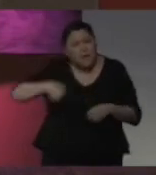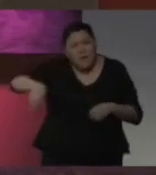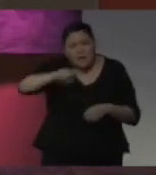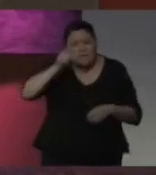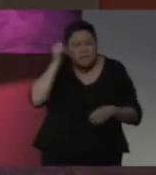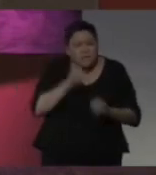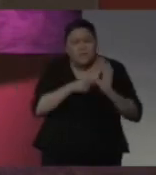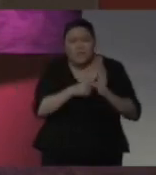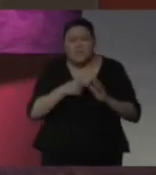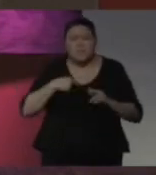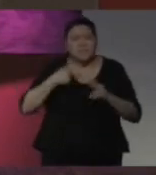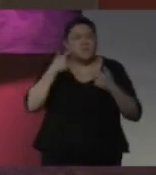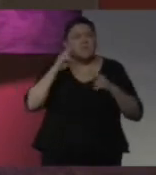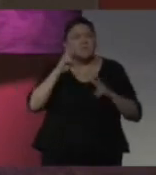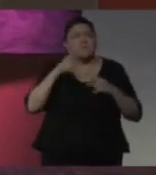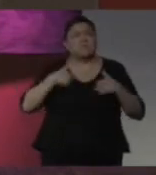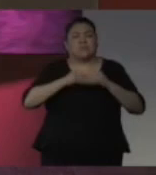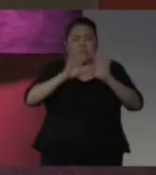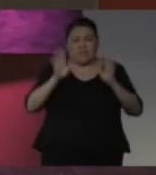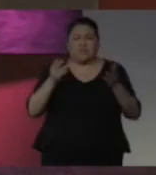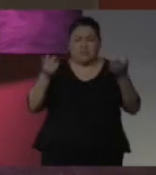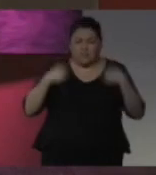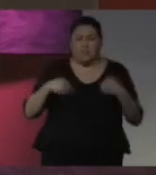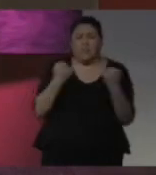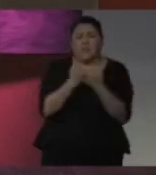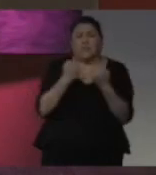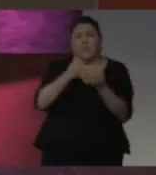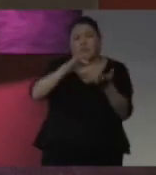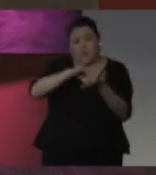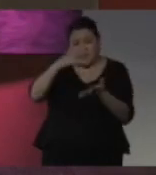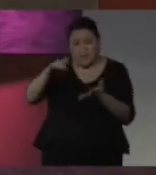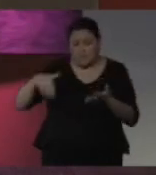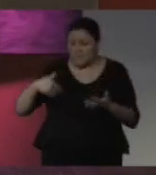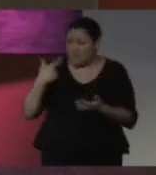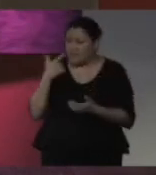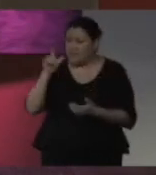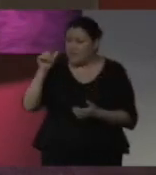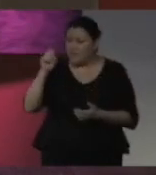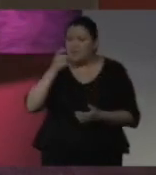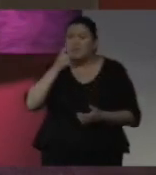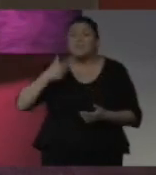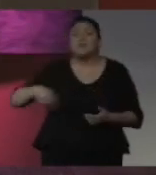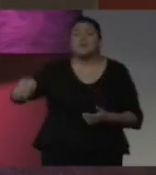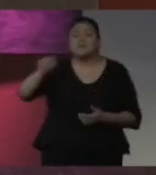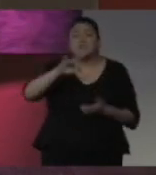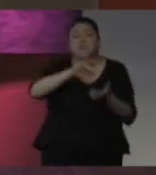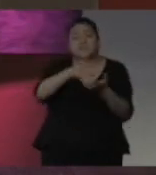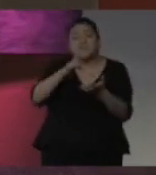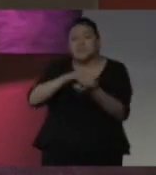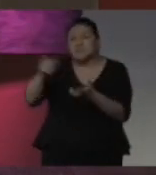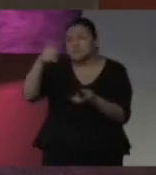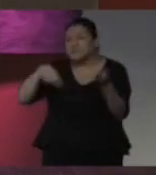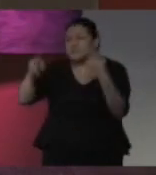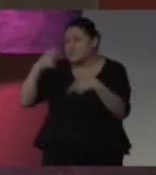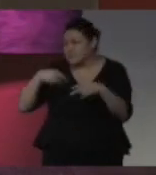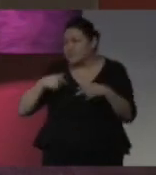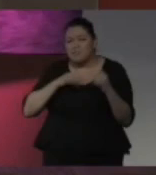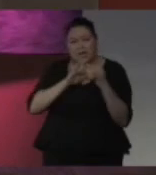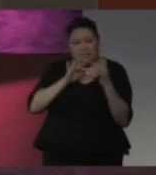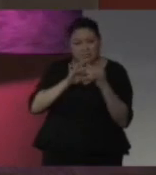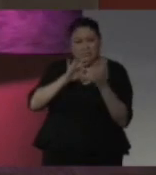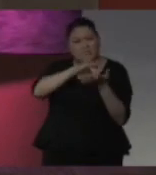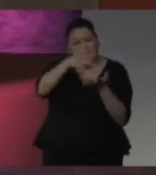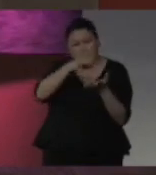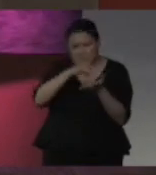siempre los pies sobre la tierra. Quiero agradecer también a estas personas de las que hablaba Gladys, que cada uno de ustedes y cada una de ustedes contactó personalmente,